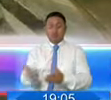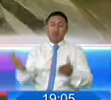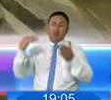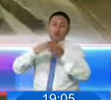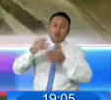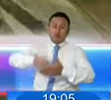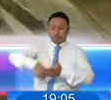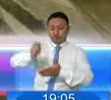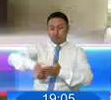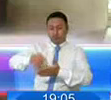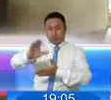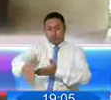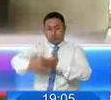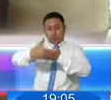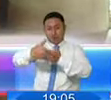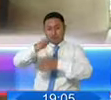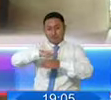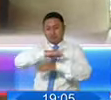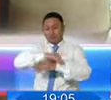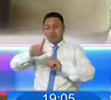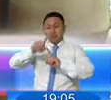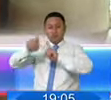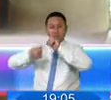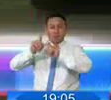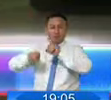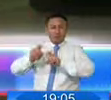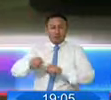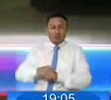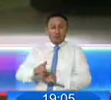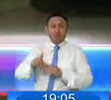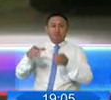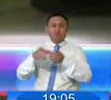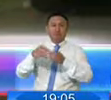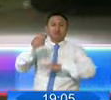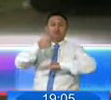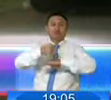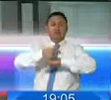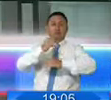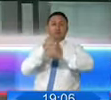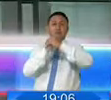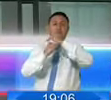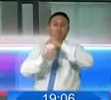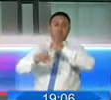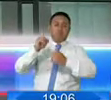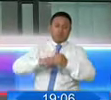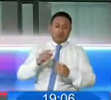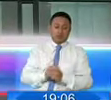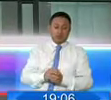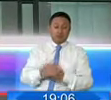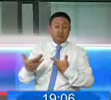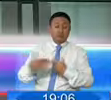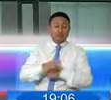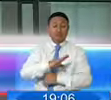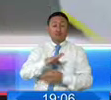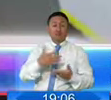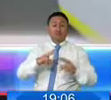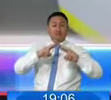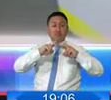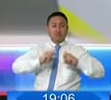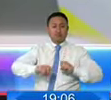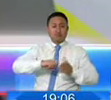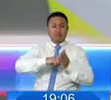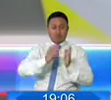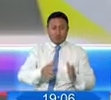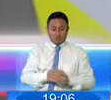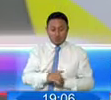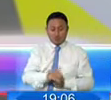contrato complementario por la consultoría del consorcio gerencia del Metro de Quito. Según los estudios de Contraloría, en un acta suscrita